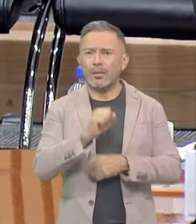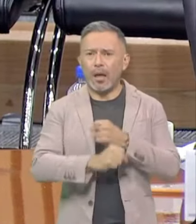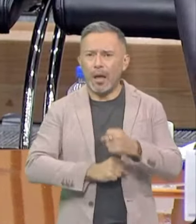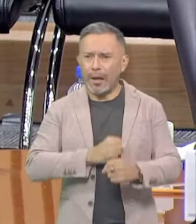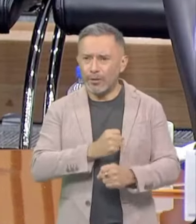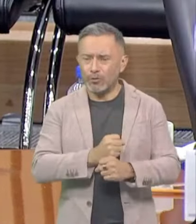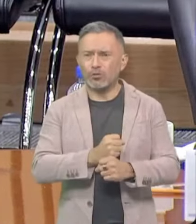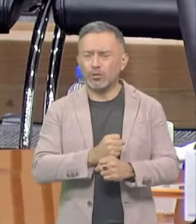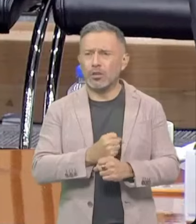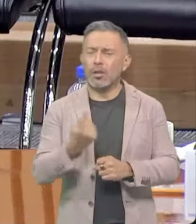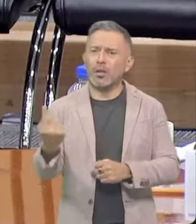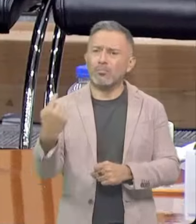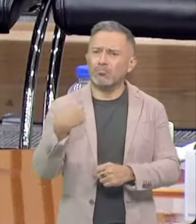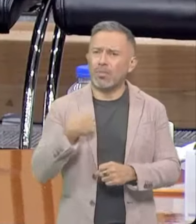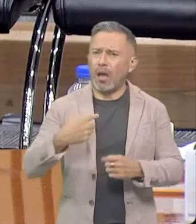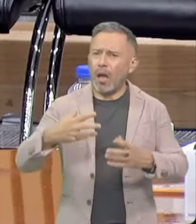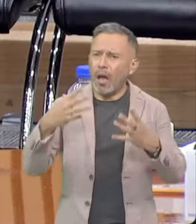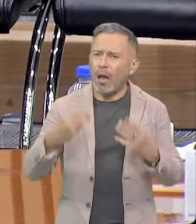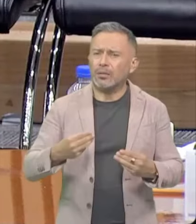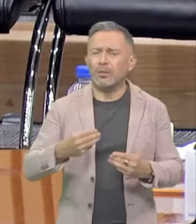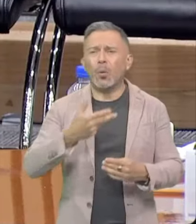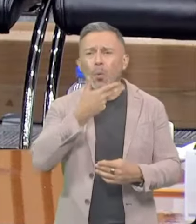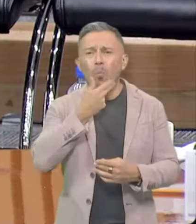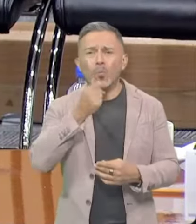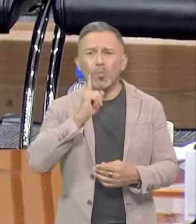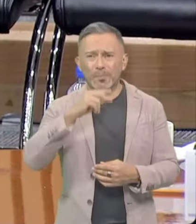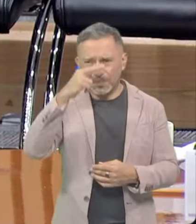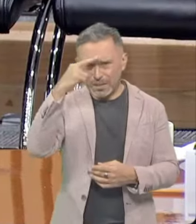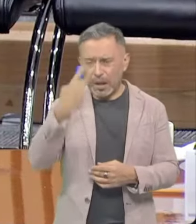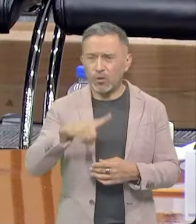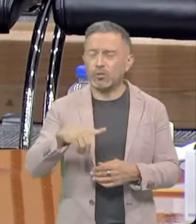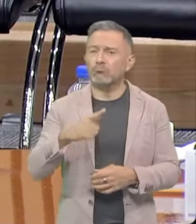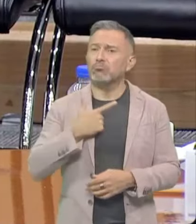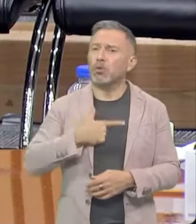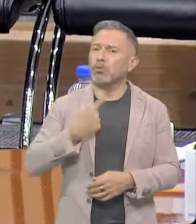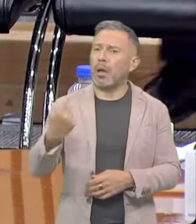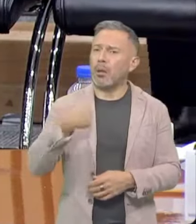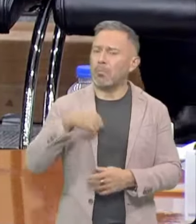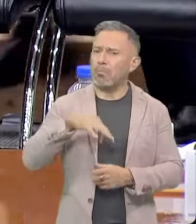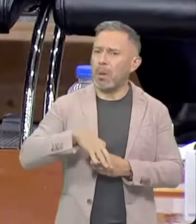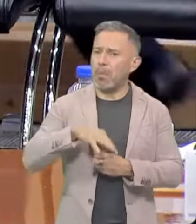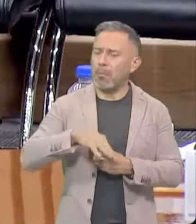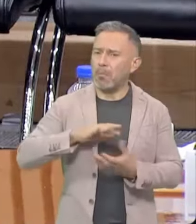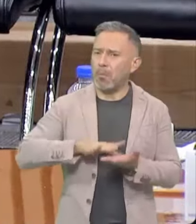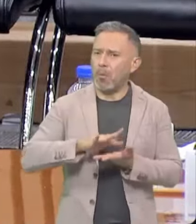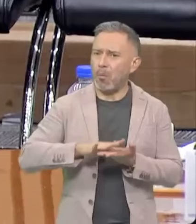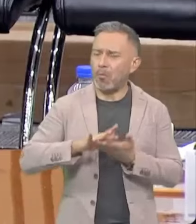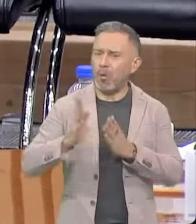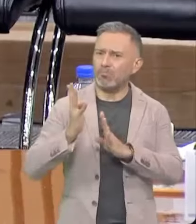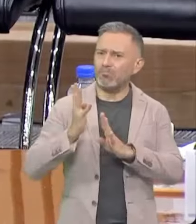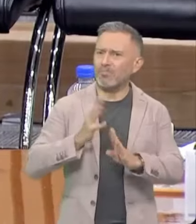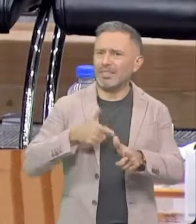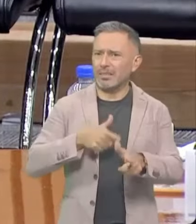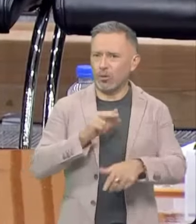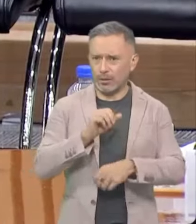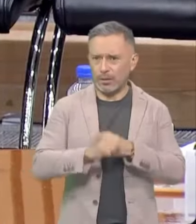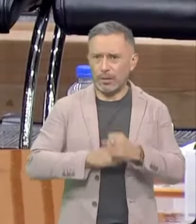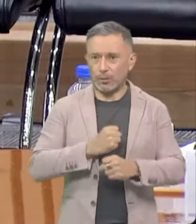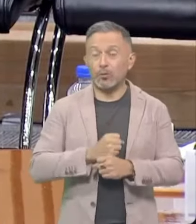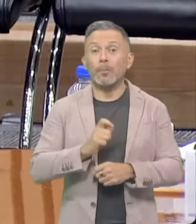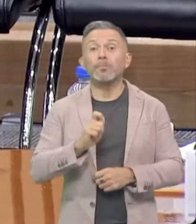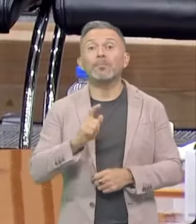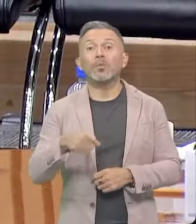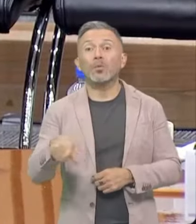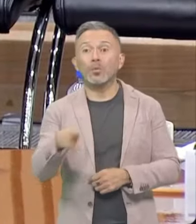preferencia electoral de millones de mexicanas y de mexicanos a todas y a todos ustedes que tuvieron la confianza de votar